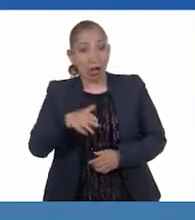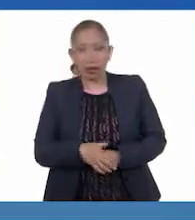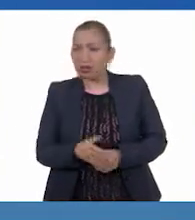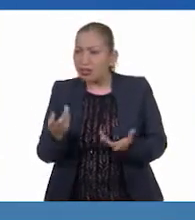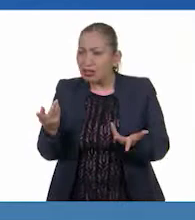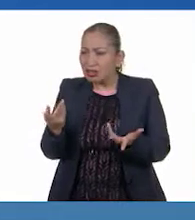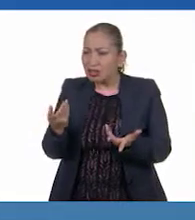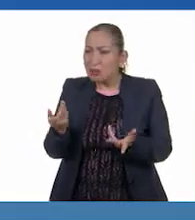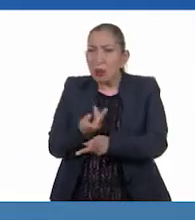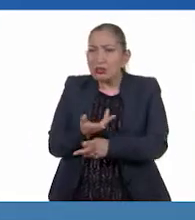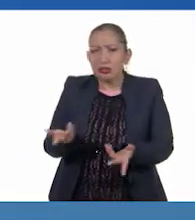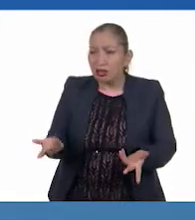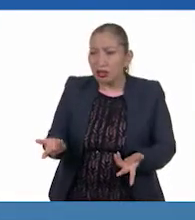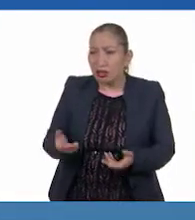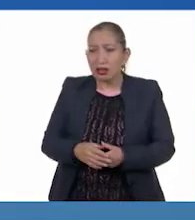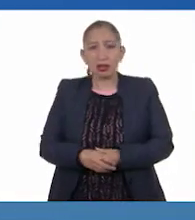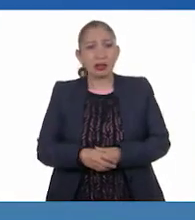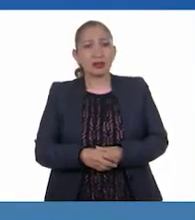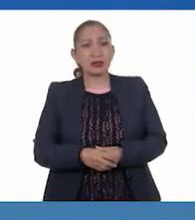Querido Lolo, ¿qué ocurre?